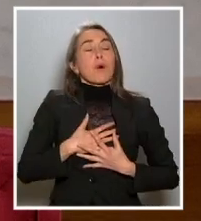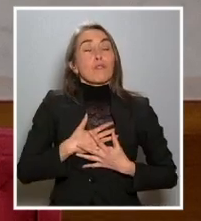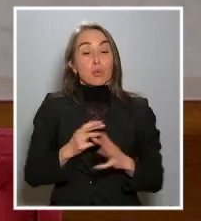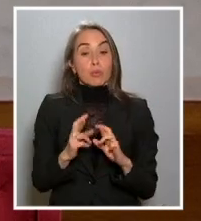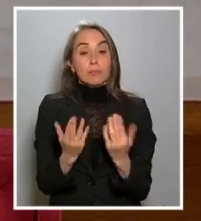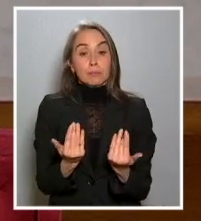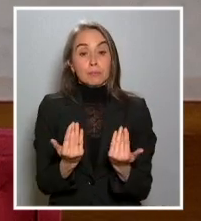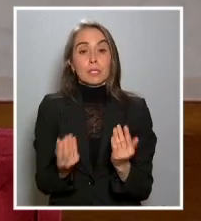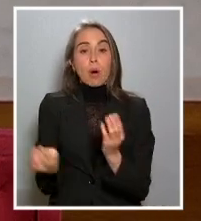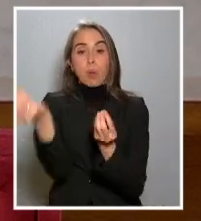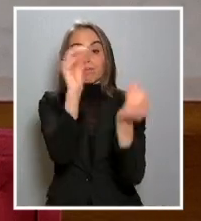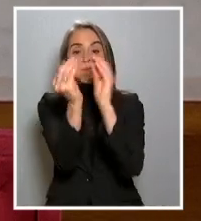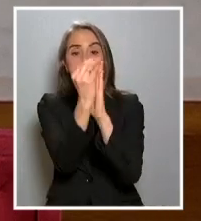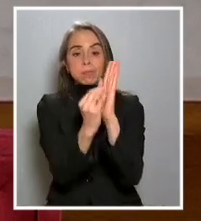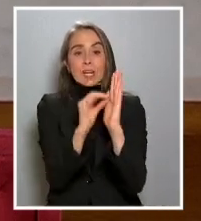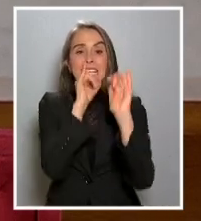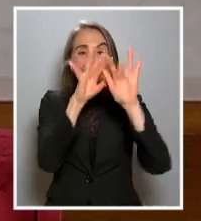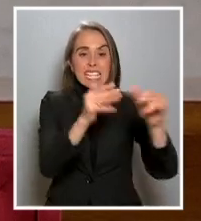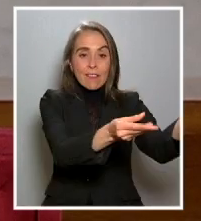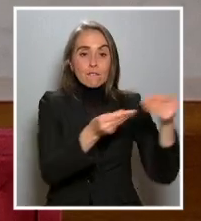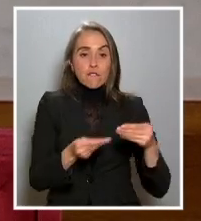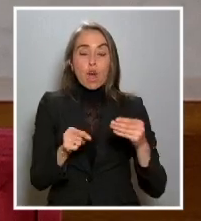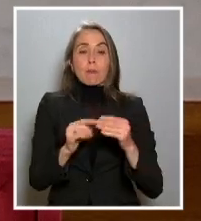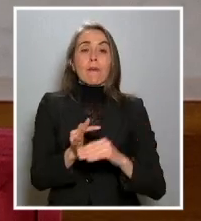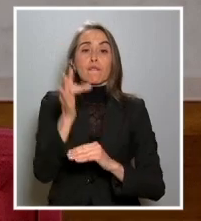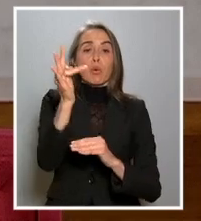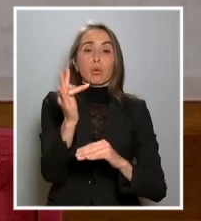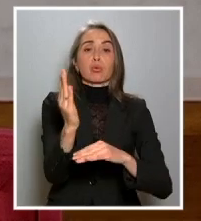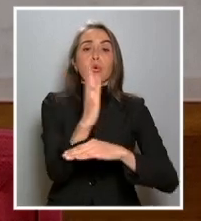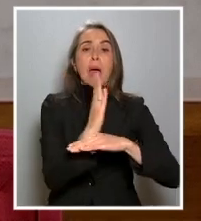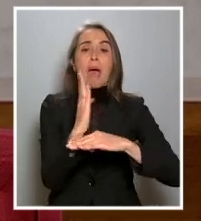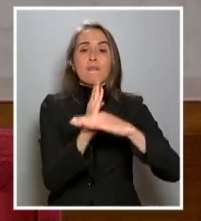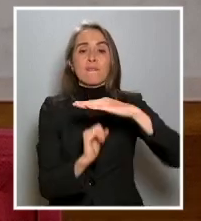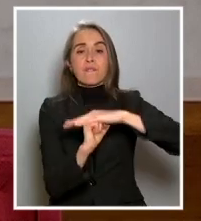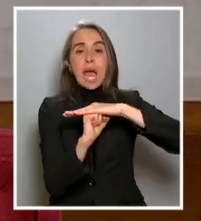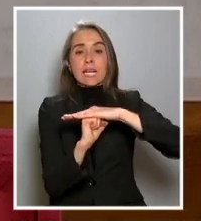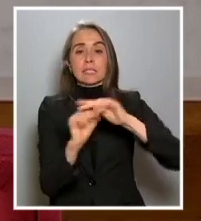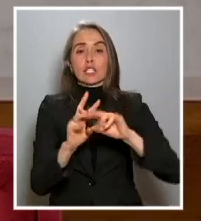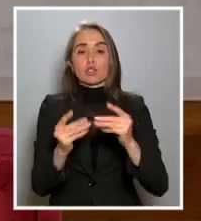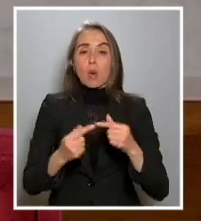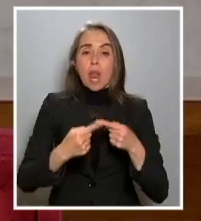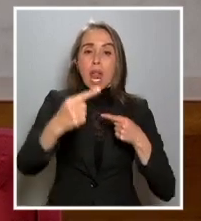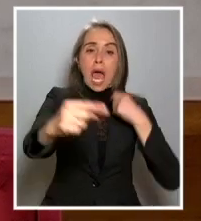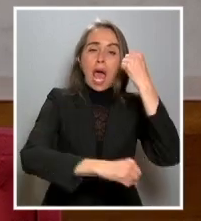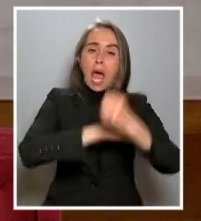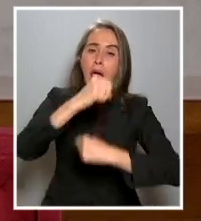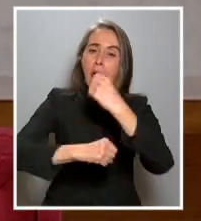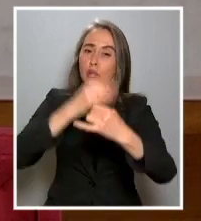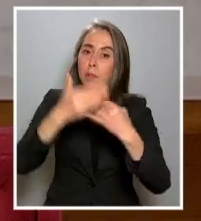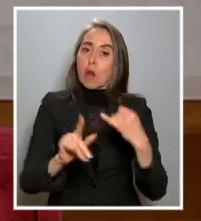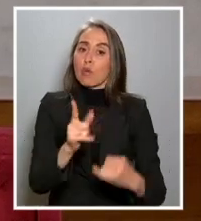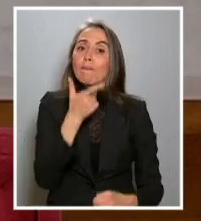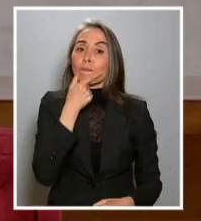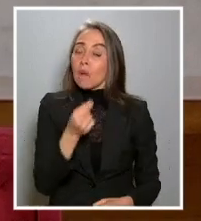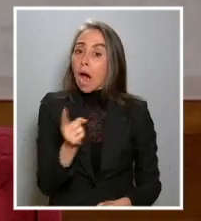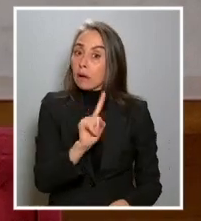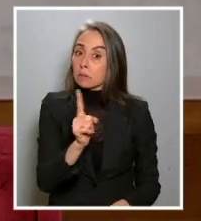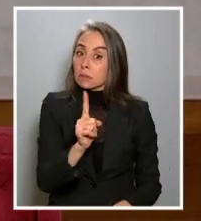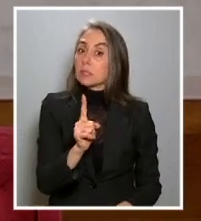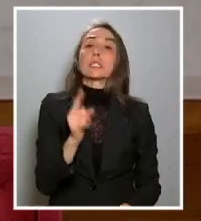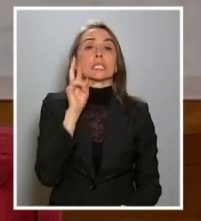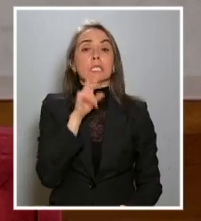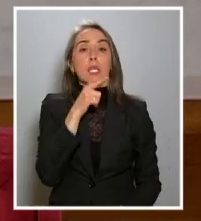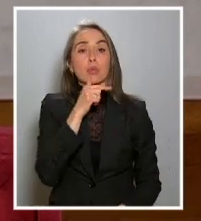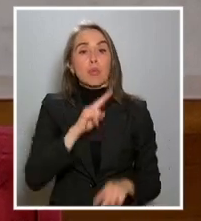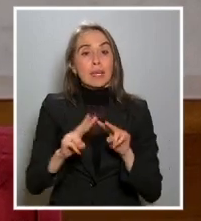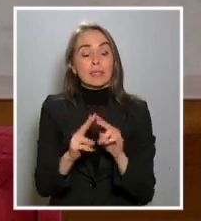de que sus conclusiones constituyan las bases de una solución de largo plazo. No va a ser una tarea fácil, pero sin duda,